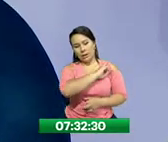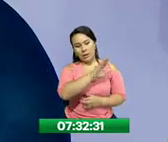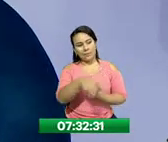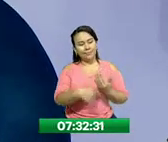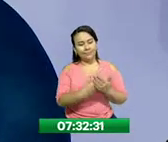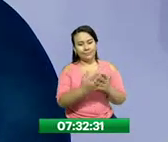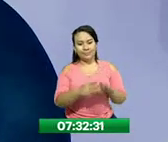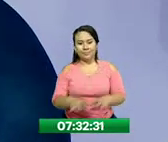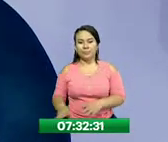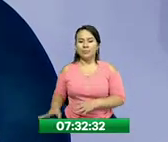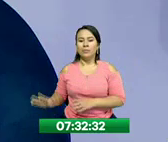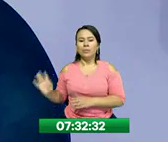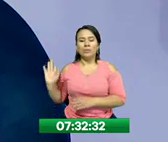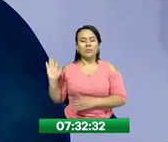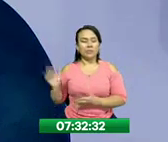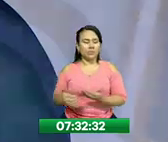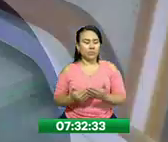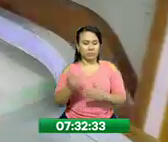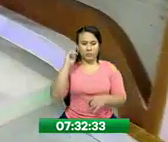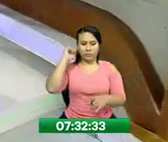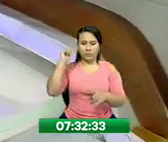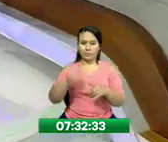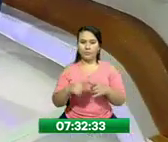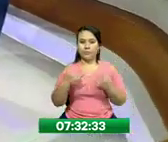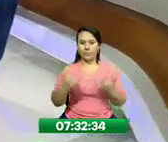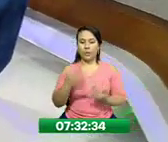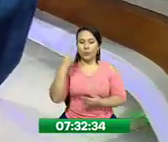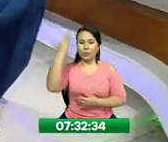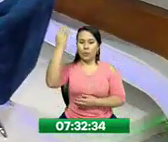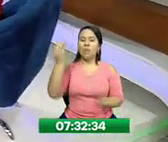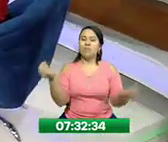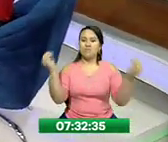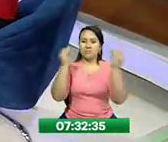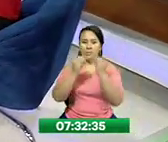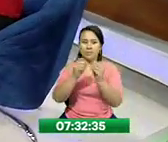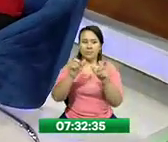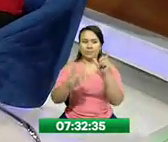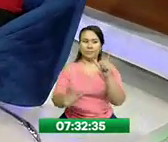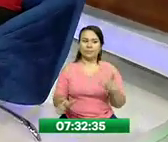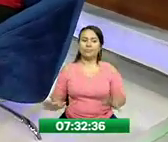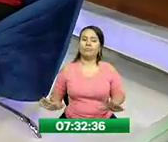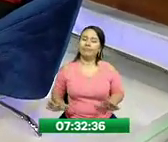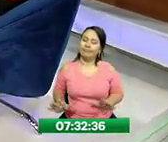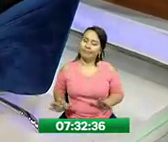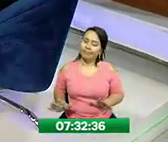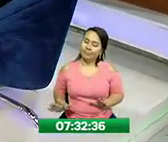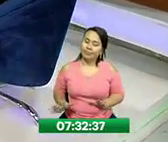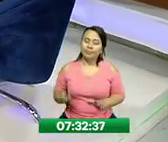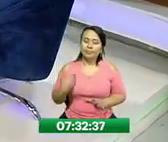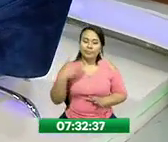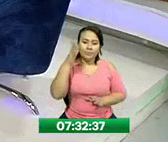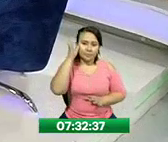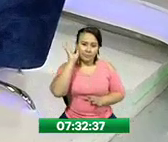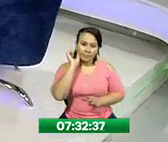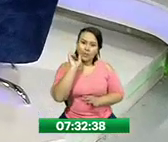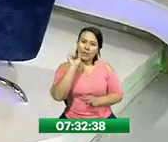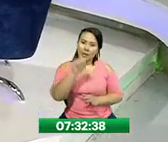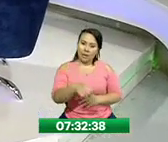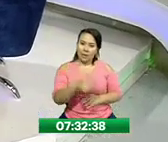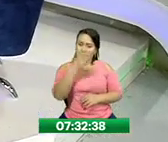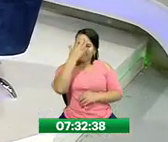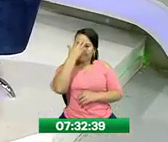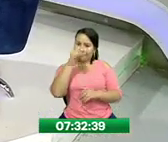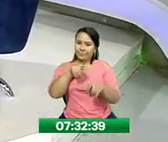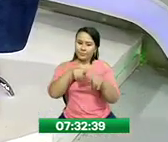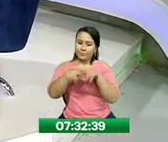900 alrededor. Desde por el año lo pronto, pasado. Hasta el momento, hasta pero el habrá momento. Más. Eso se tiene que definir. Creemos que sí. ¿Por qué? Porque la